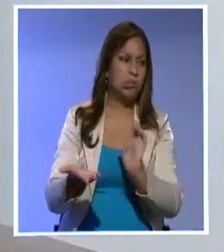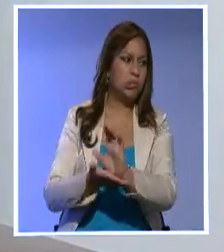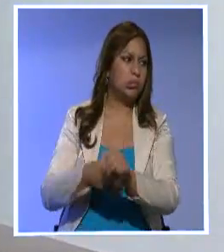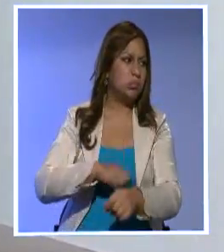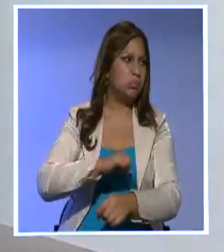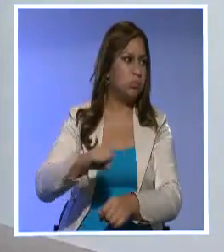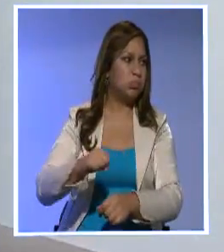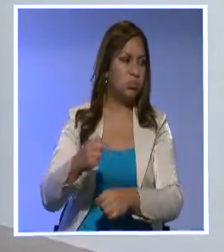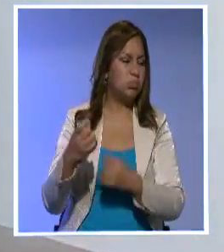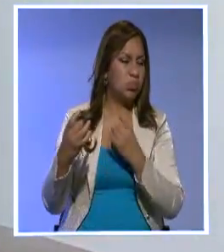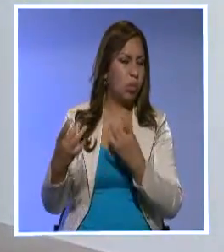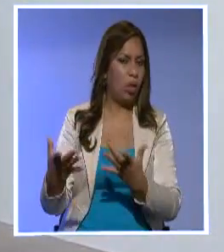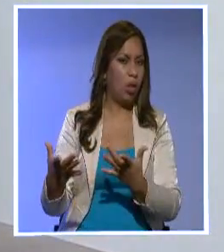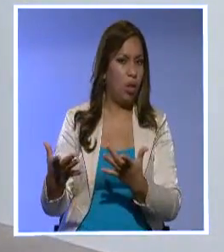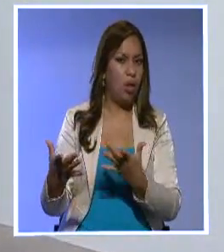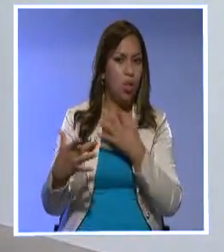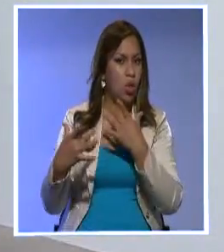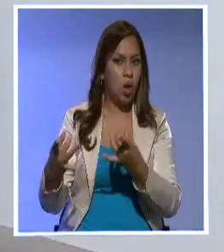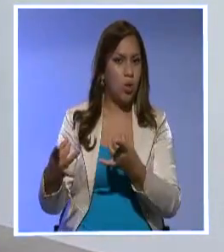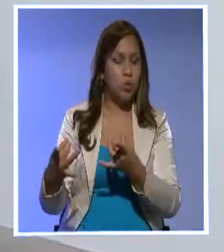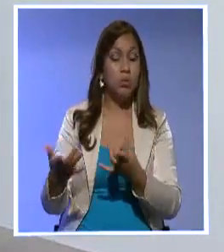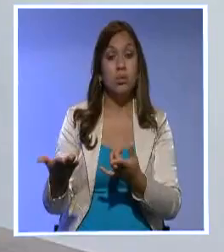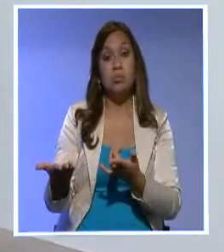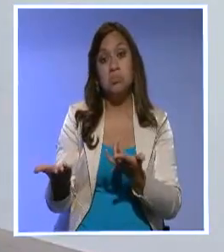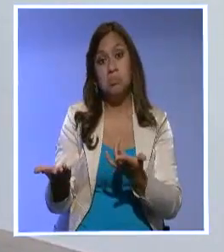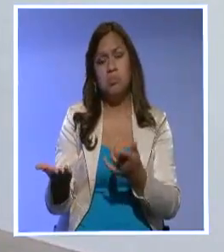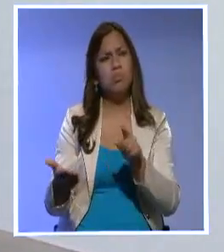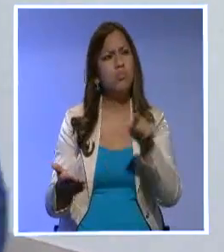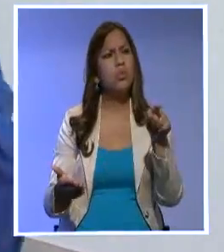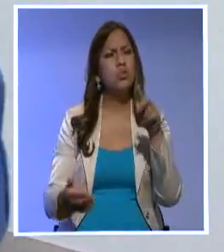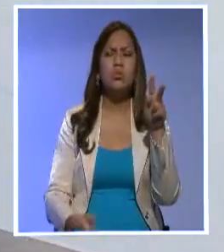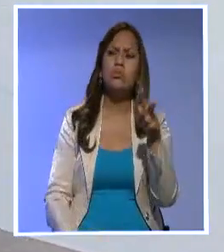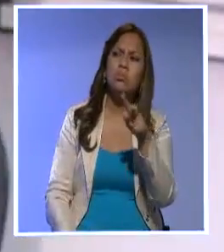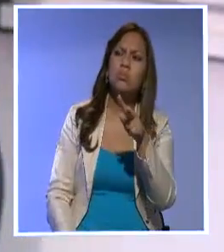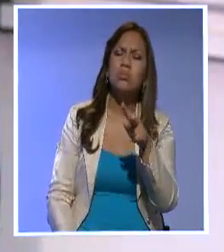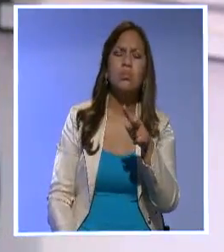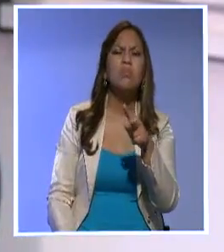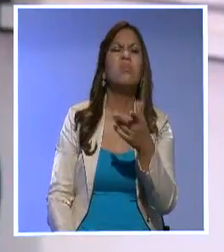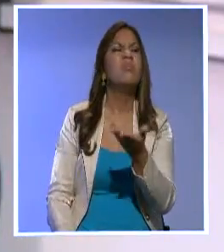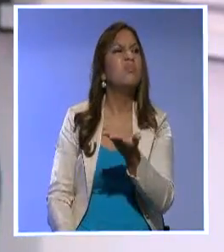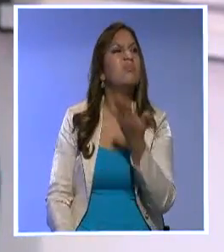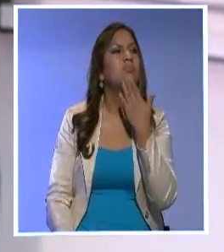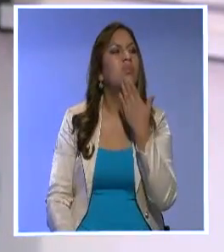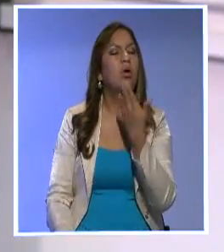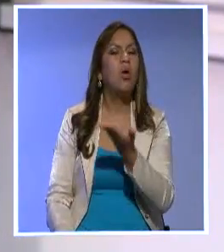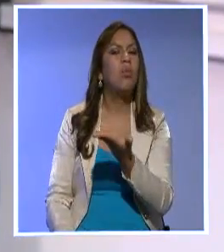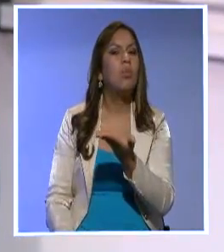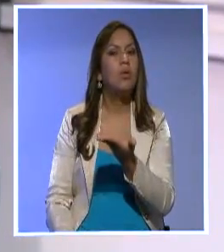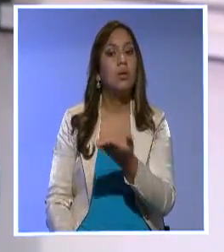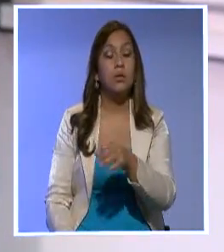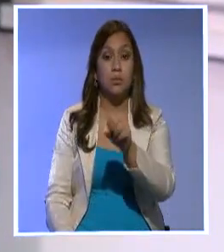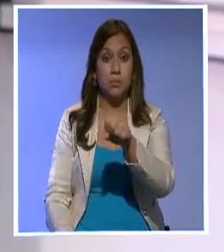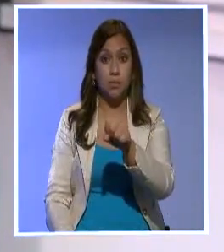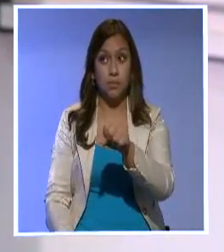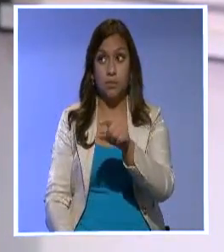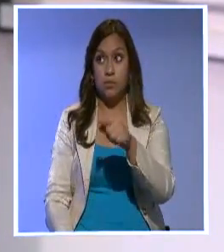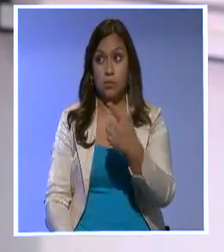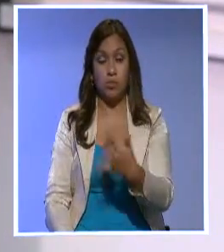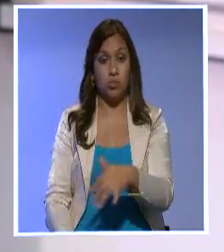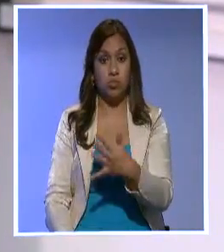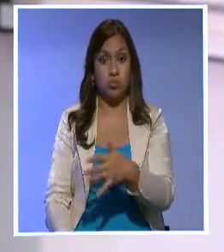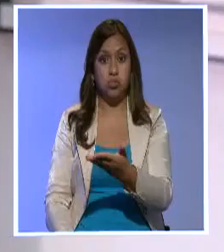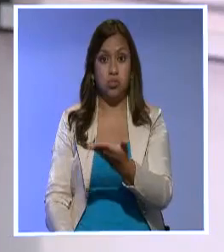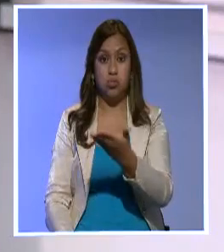voces de aliento y solidaridad con el pueblo cubano que vio con su percepción bueno hay personajes de talla